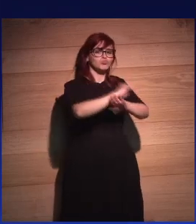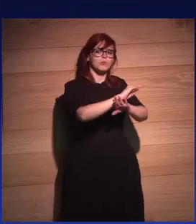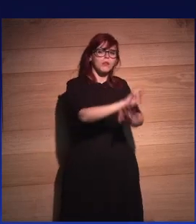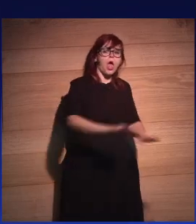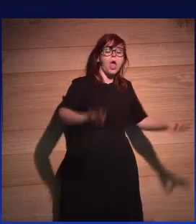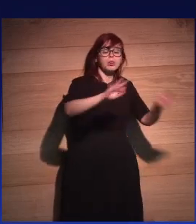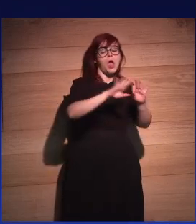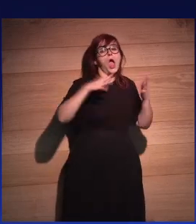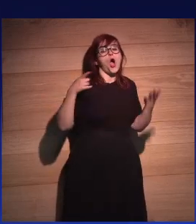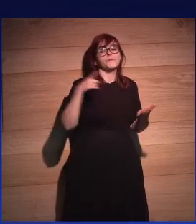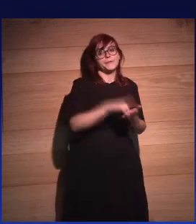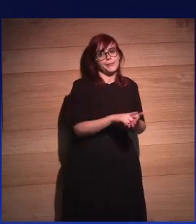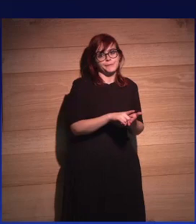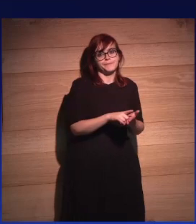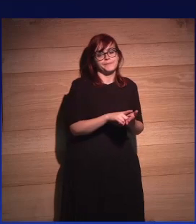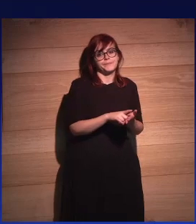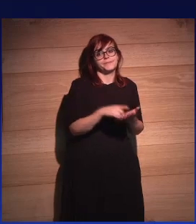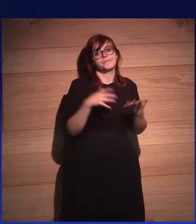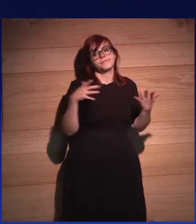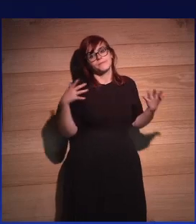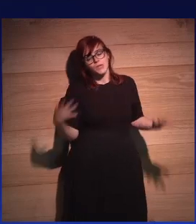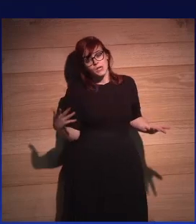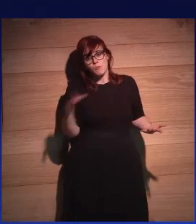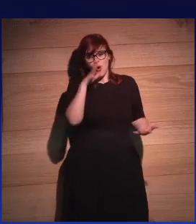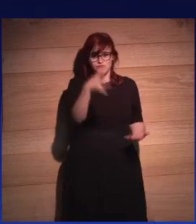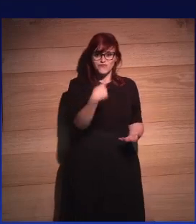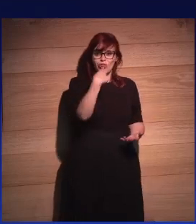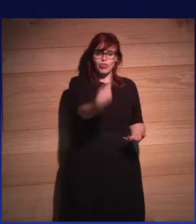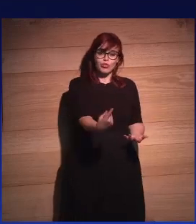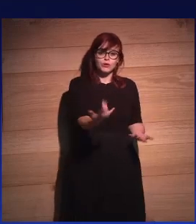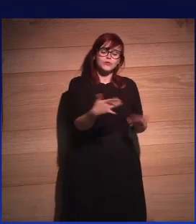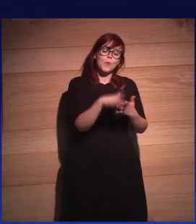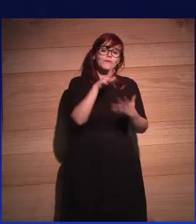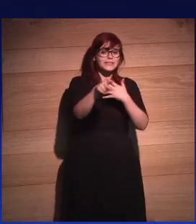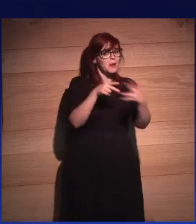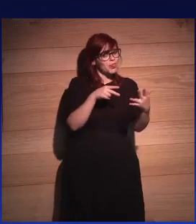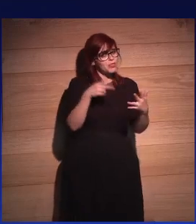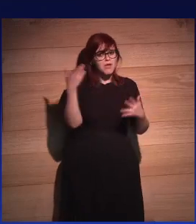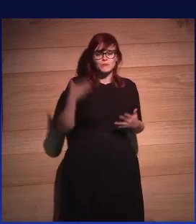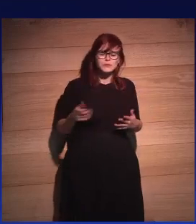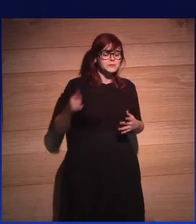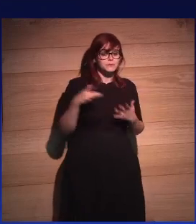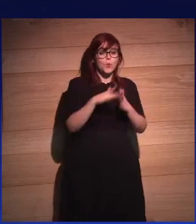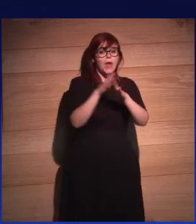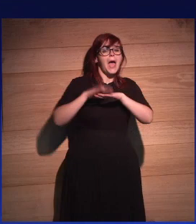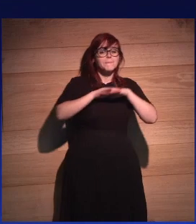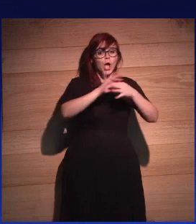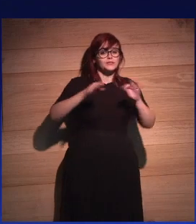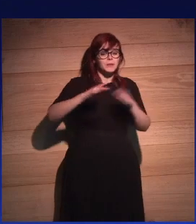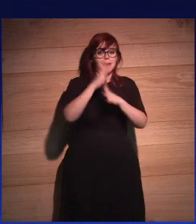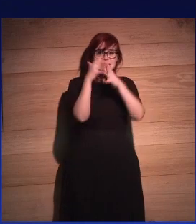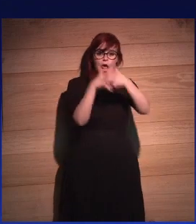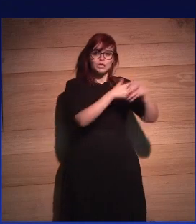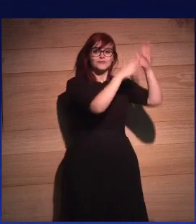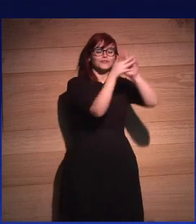pasado y de repente apareció, ¿vale? Por eso os digo que transparencia, dicen unos amigos míos americanos, es el